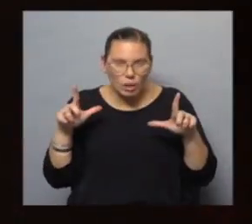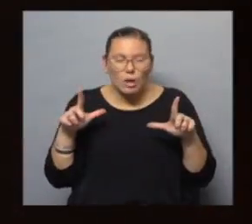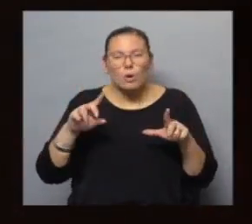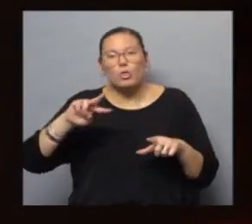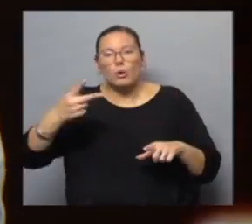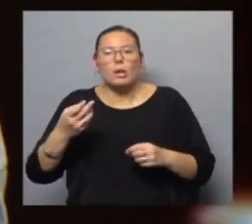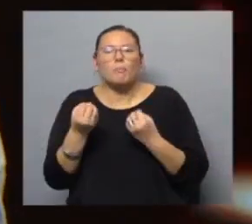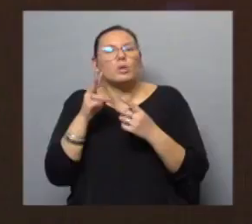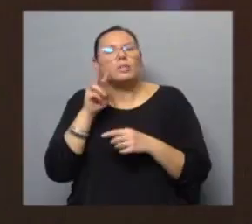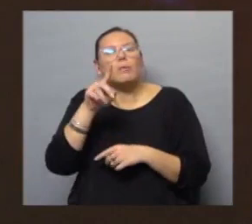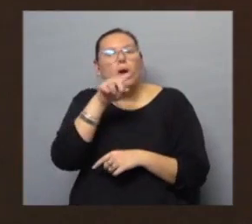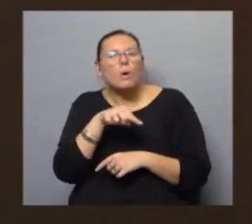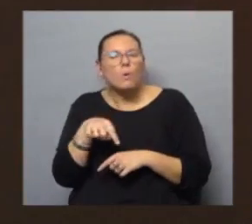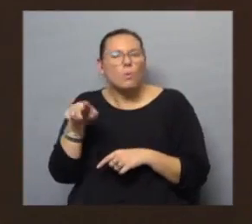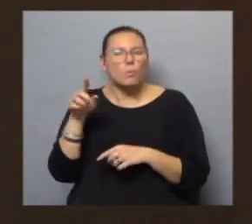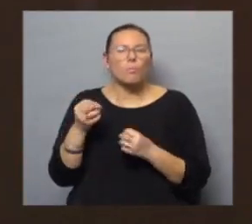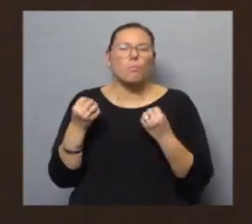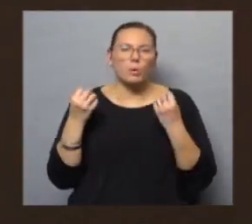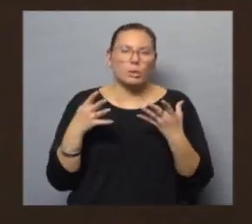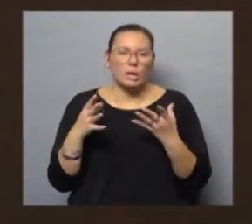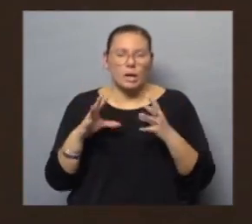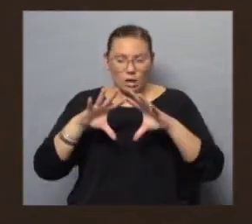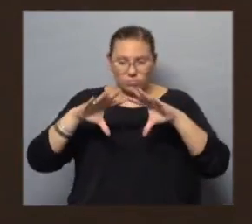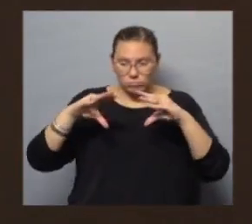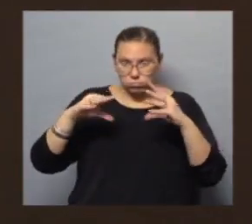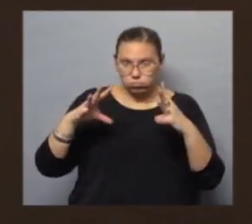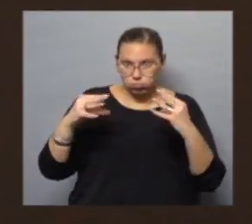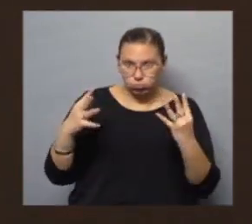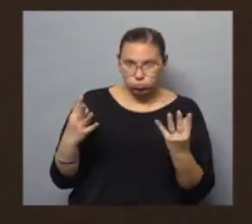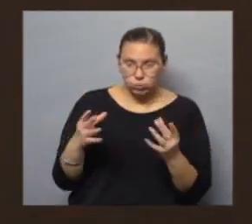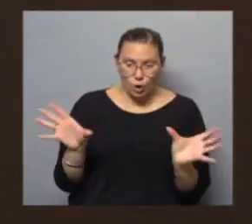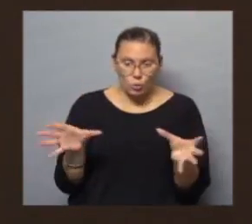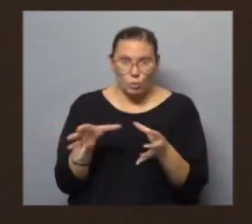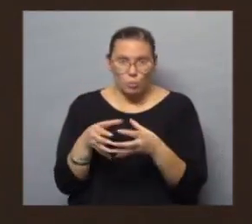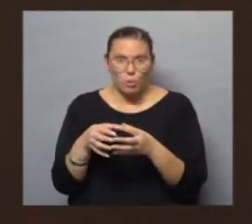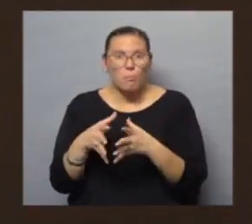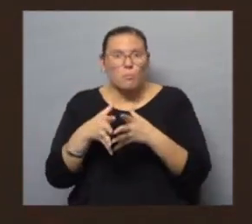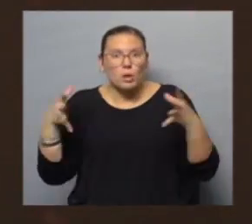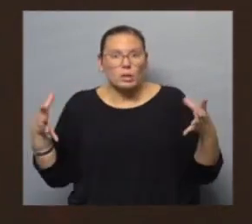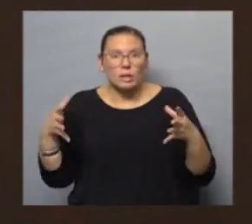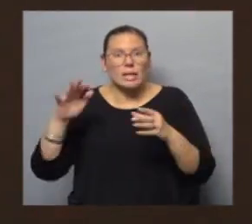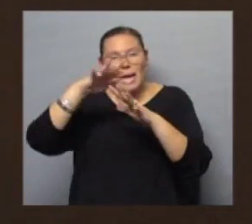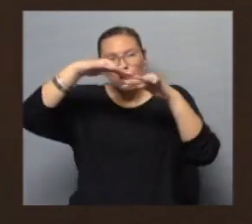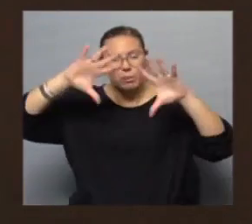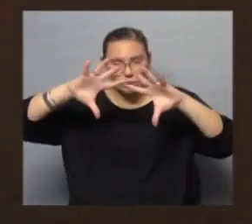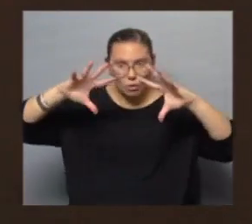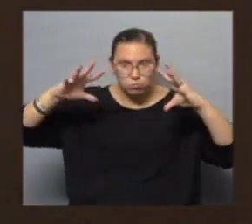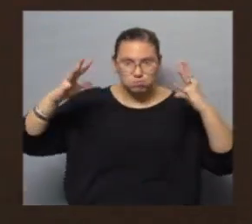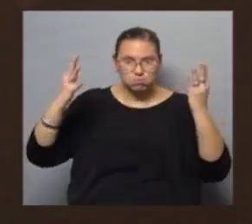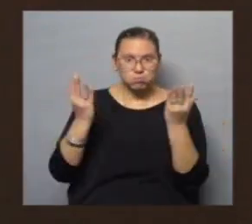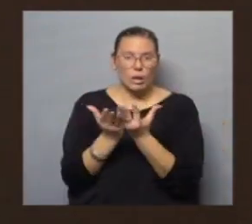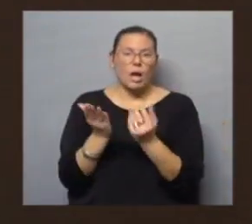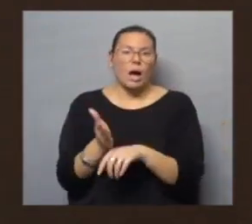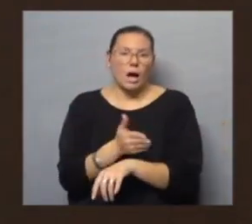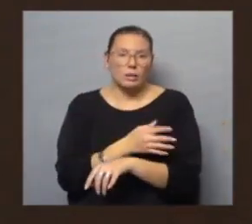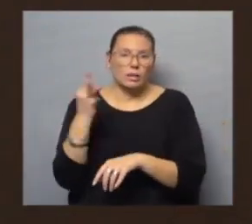pero ¿por qué se ven curvas? Bueno, se ven curvas porque la masa de ese cúmulo de galaxias, que es muy grande, curva el espacio. Es algo predicho por la teoría de la